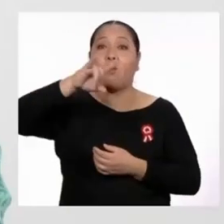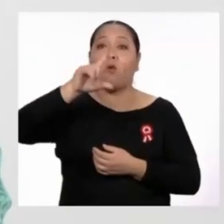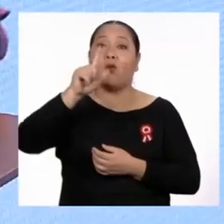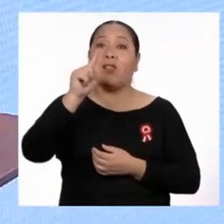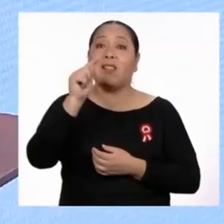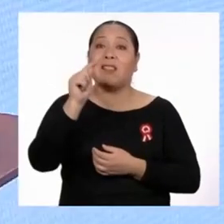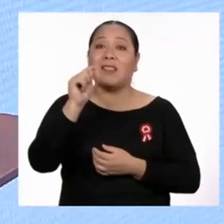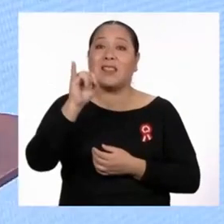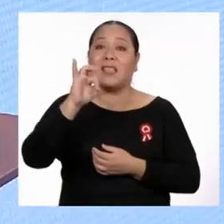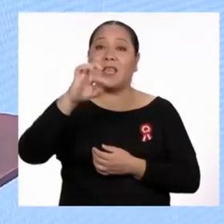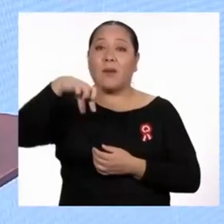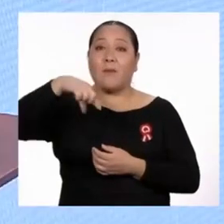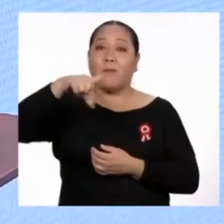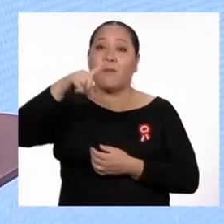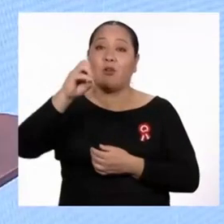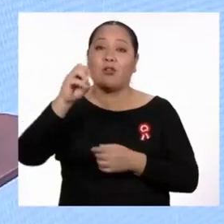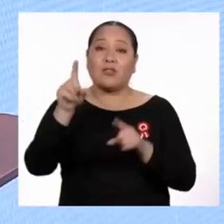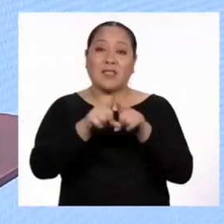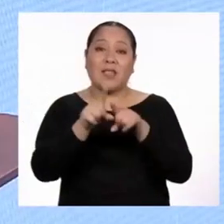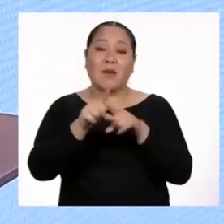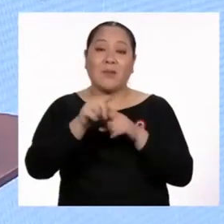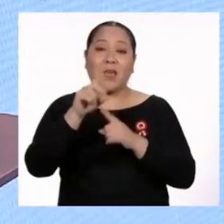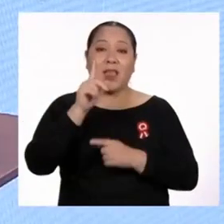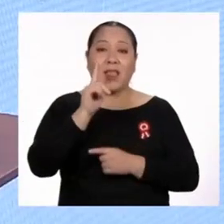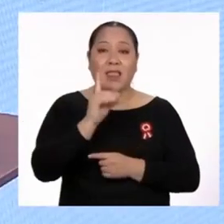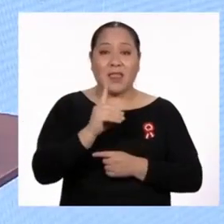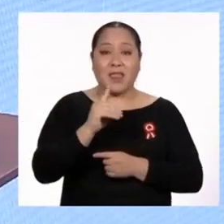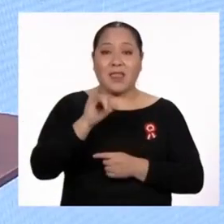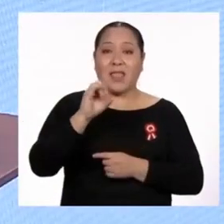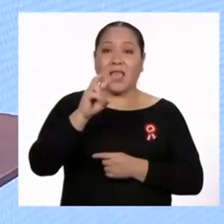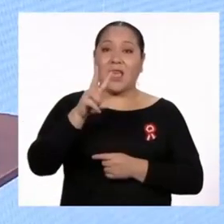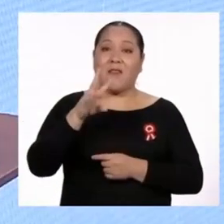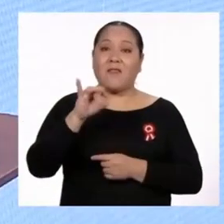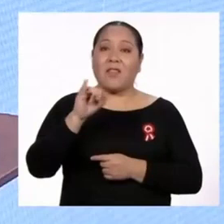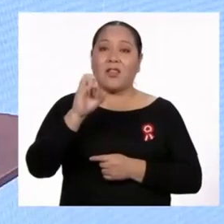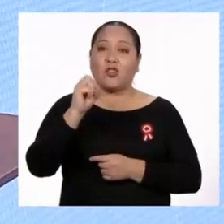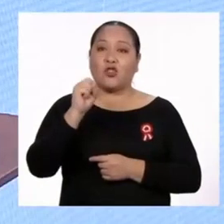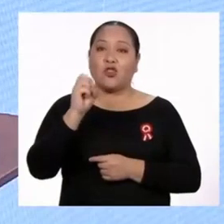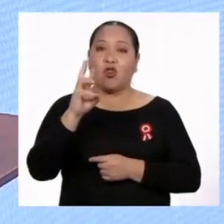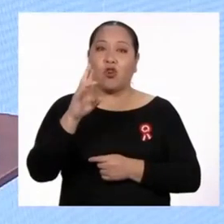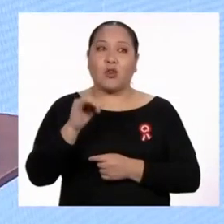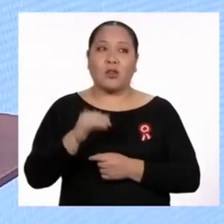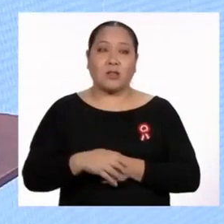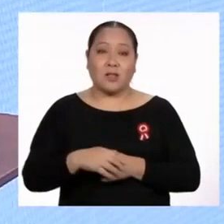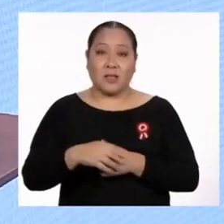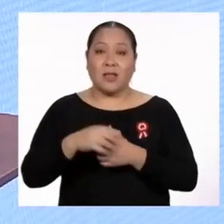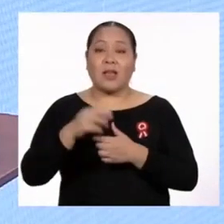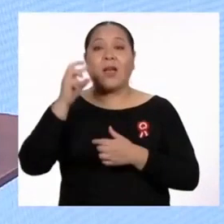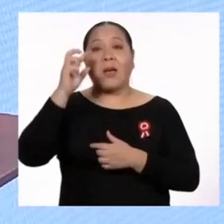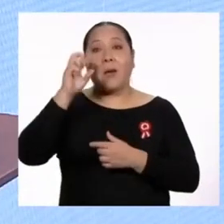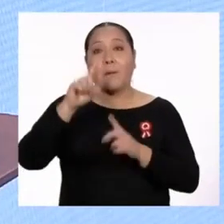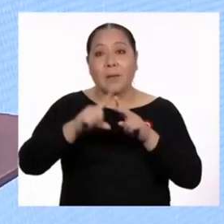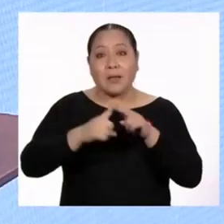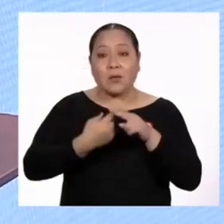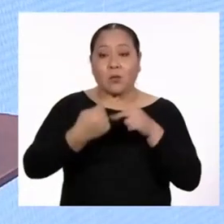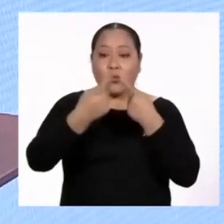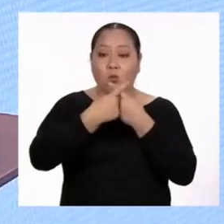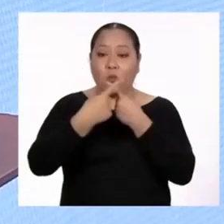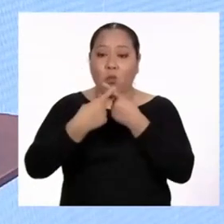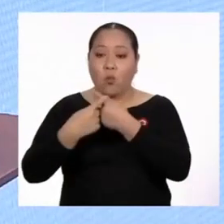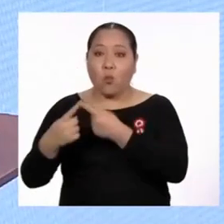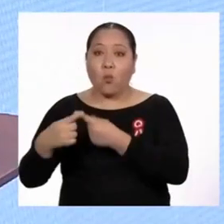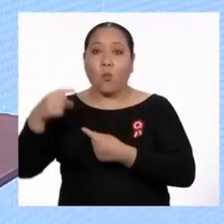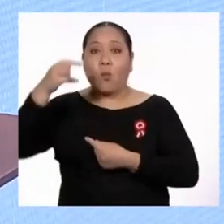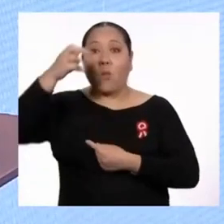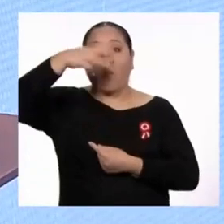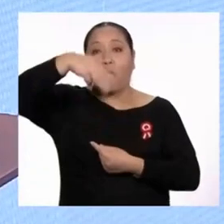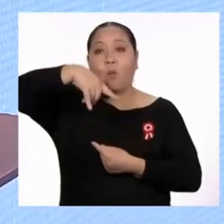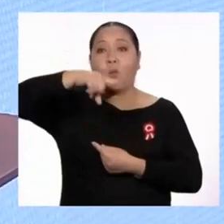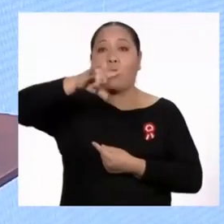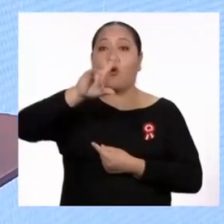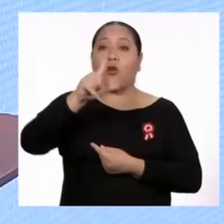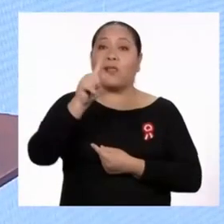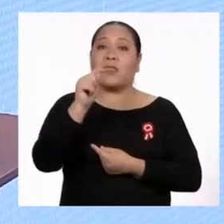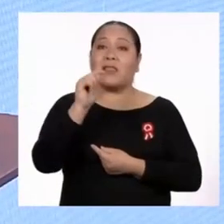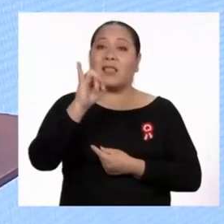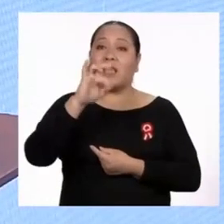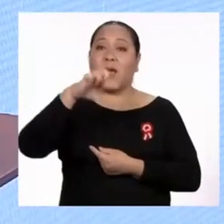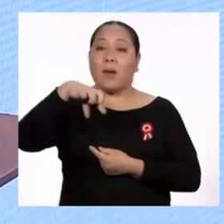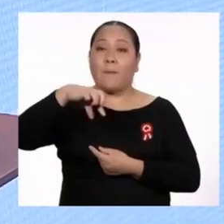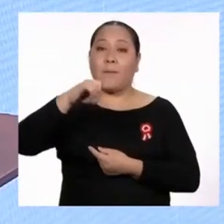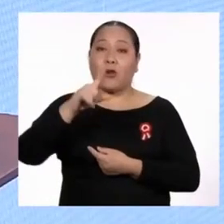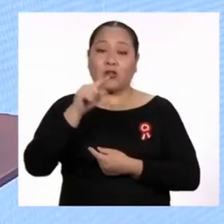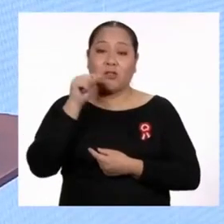divisores. Empecemos por los múltiplos. Los múltiplos son los resultados, es decir,